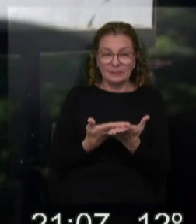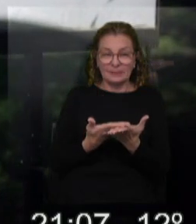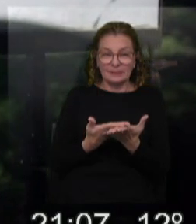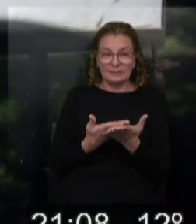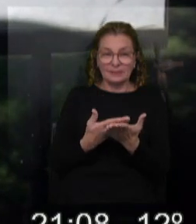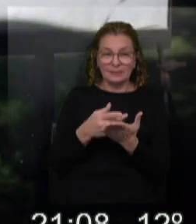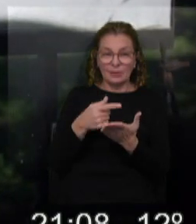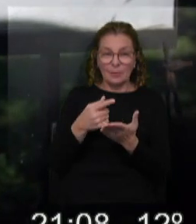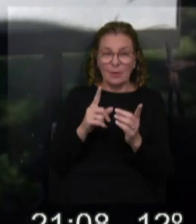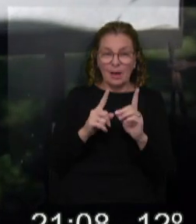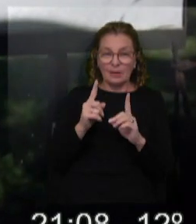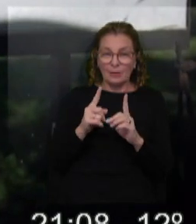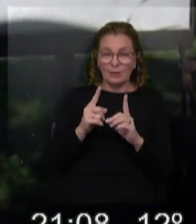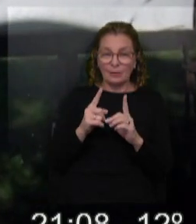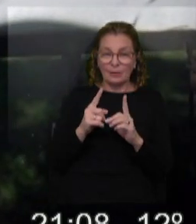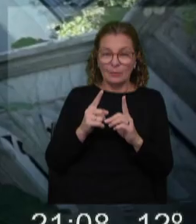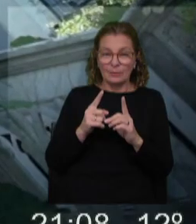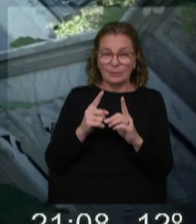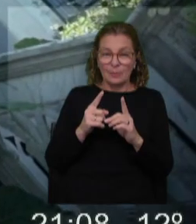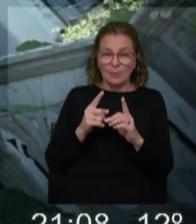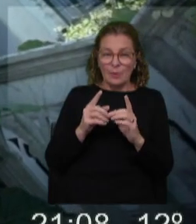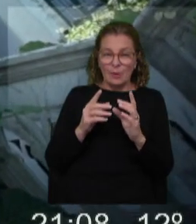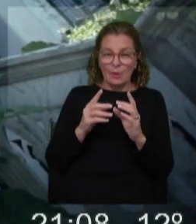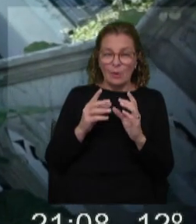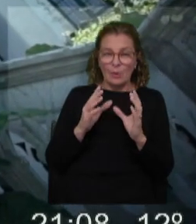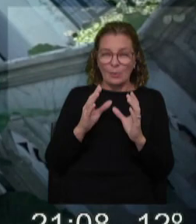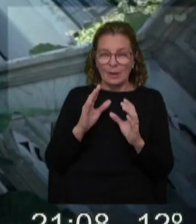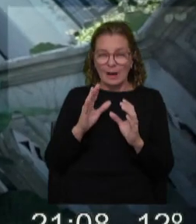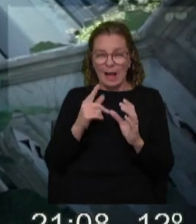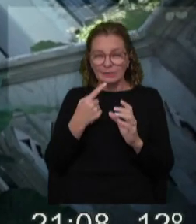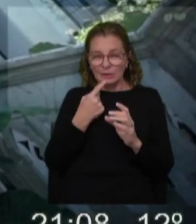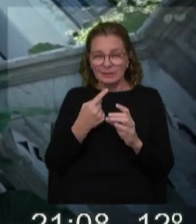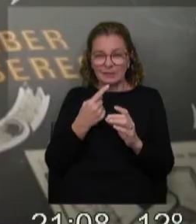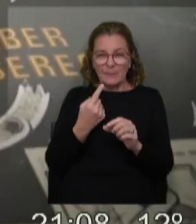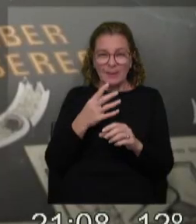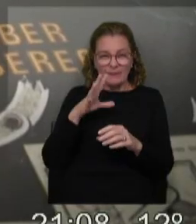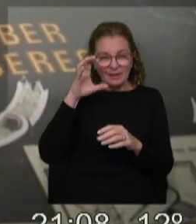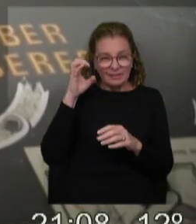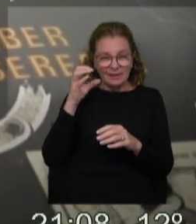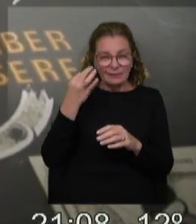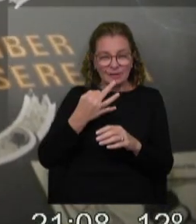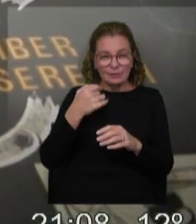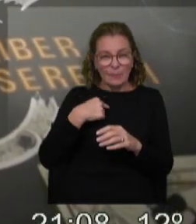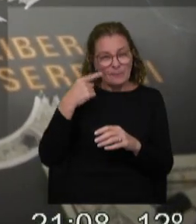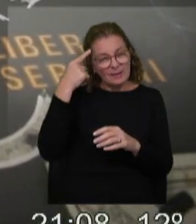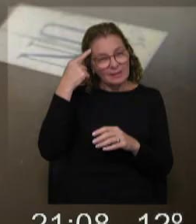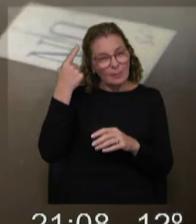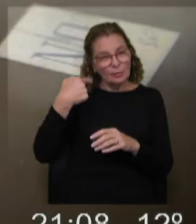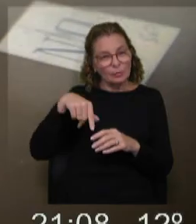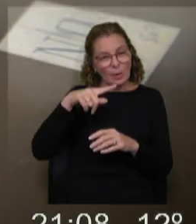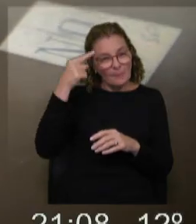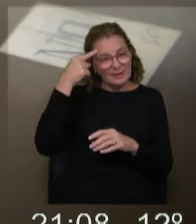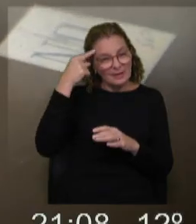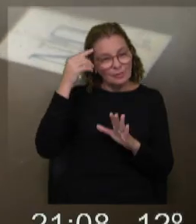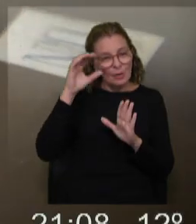ciclo es como un acto de resistencia. Bueno, en realidad lo pensamos todo desde la poesía,